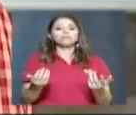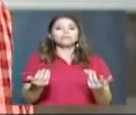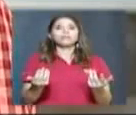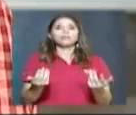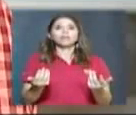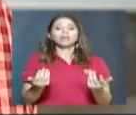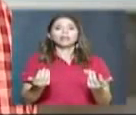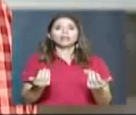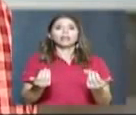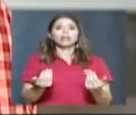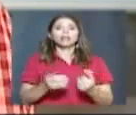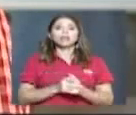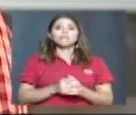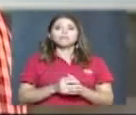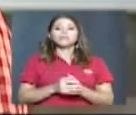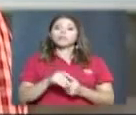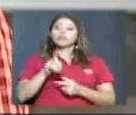que